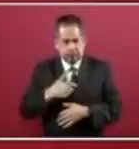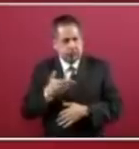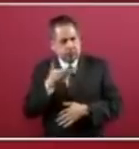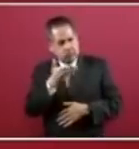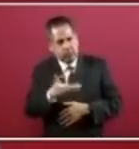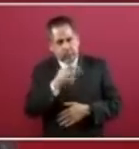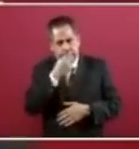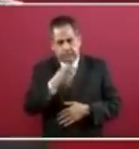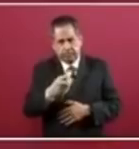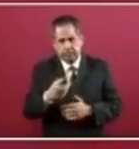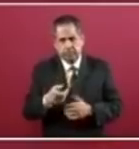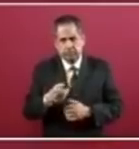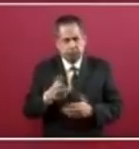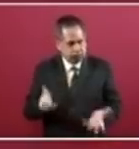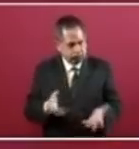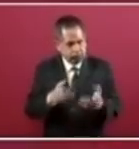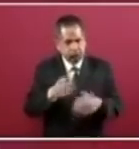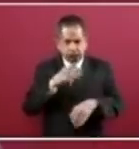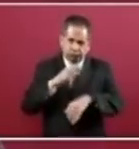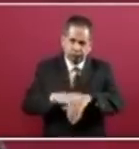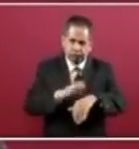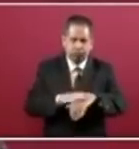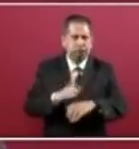caso Odebrecht. Exhorto,